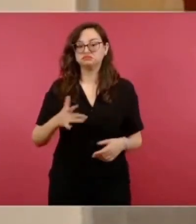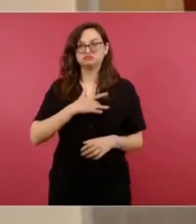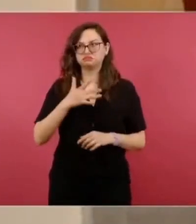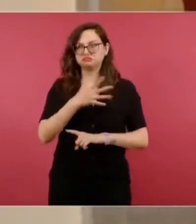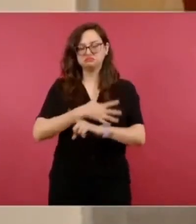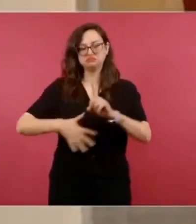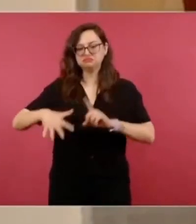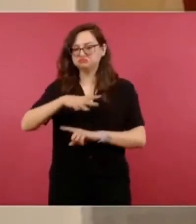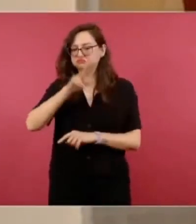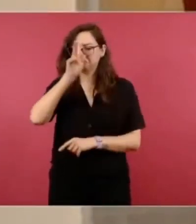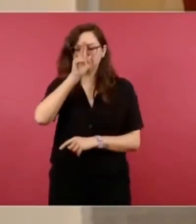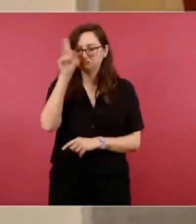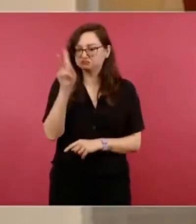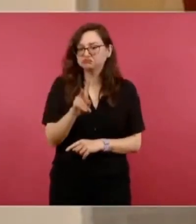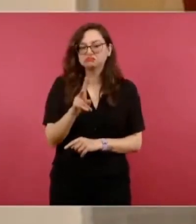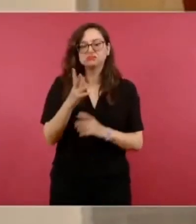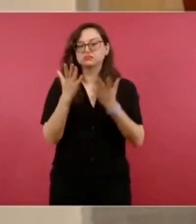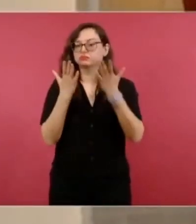Sigue.